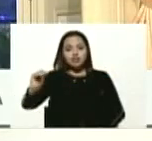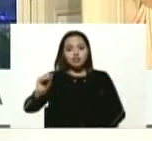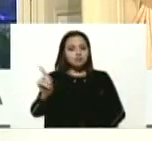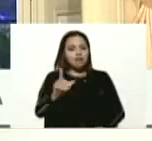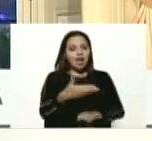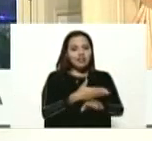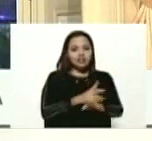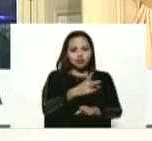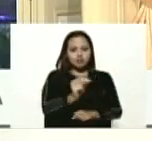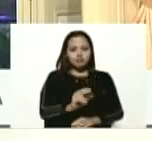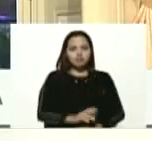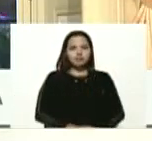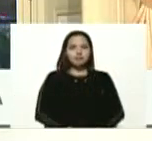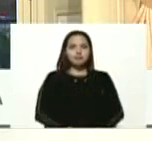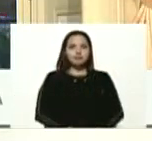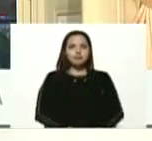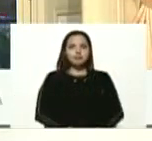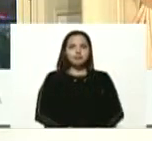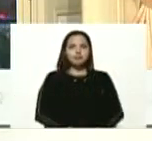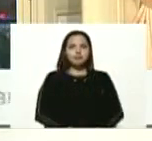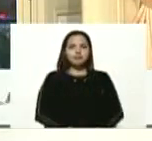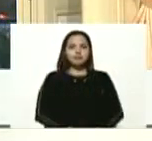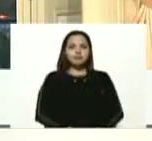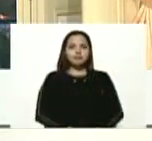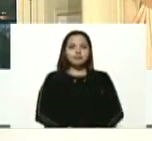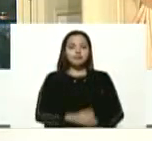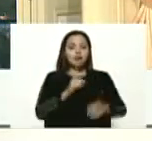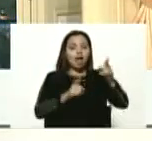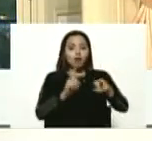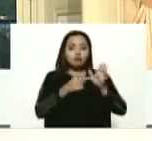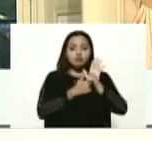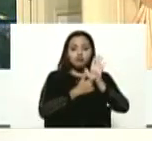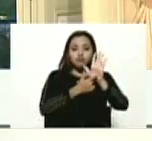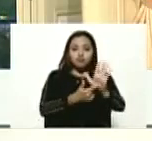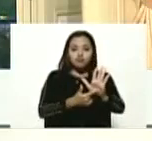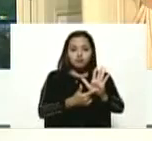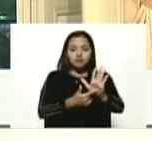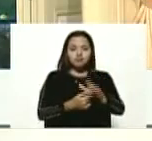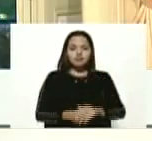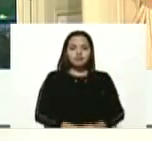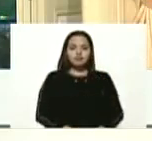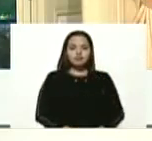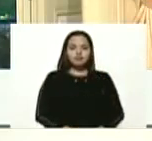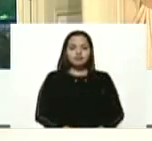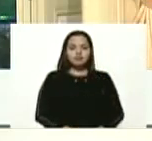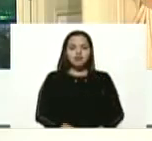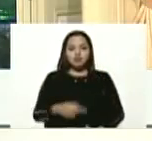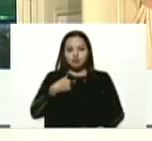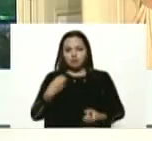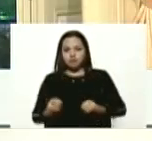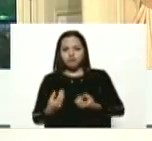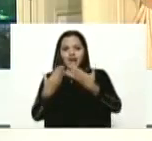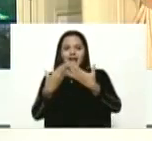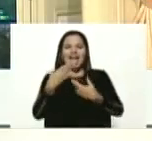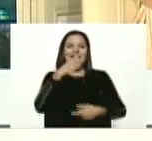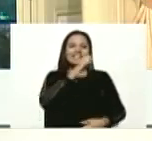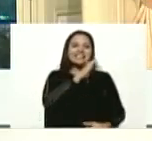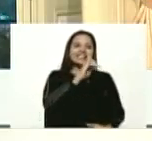adelanten, unas imágenes, las voy a poner en mi cuenta de